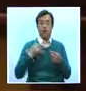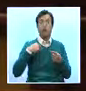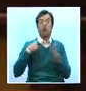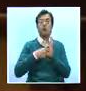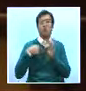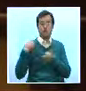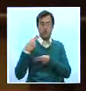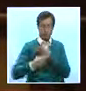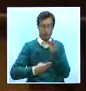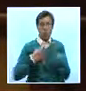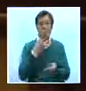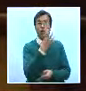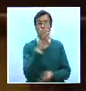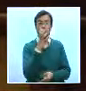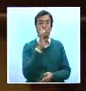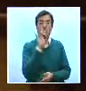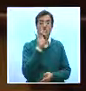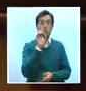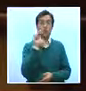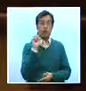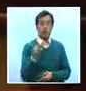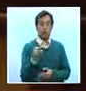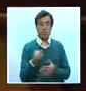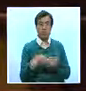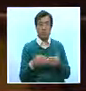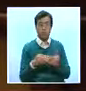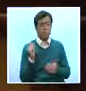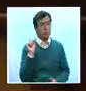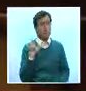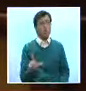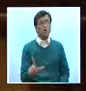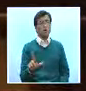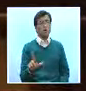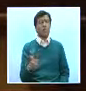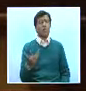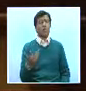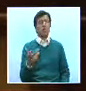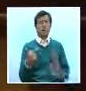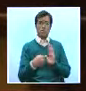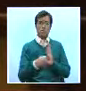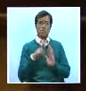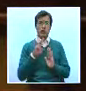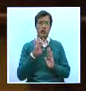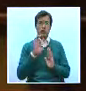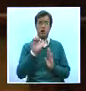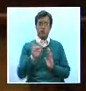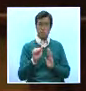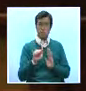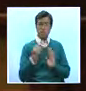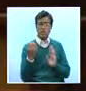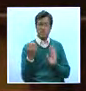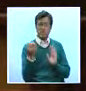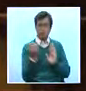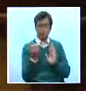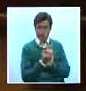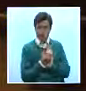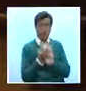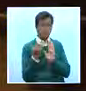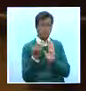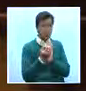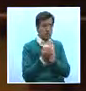los $480,000, va a ser un valor muy significativo, pero el impuesto a la renta podría llegar a cero si es que nosotros